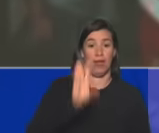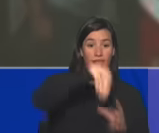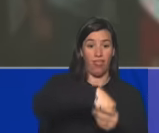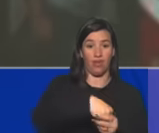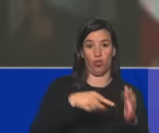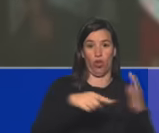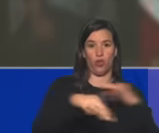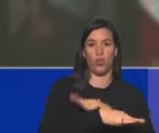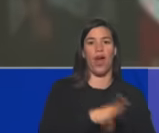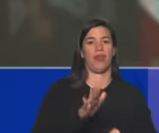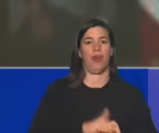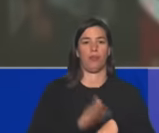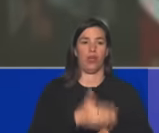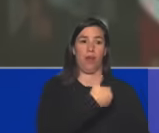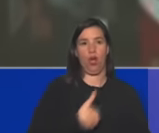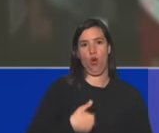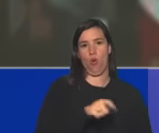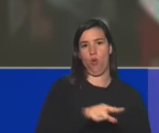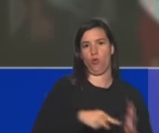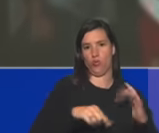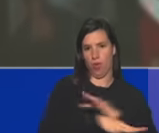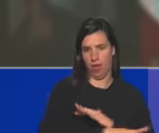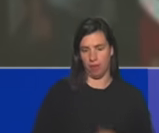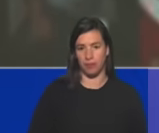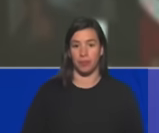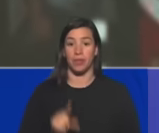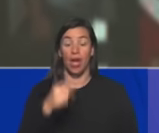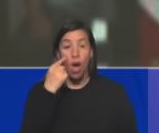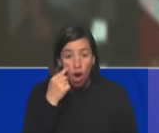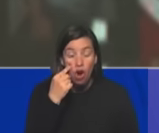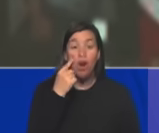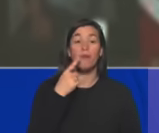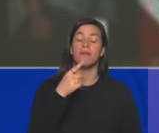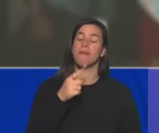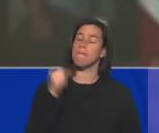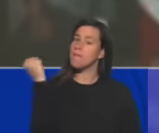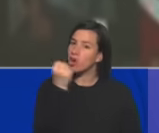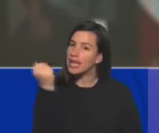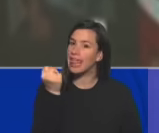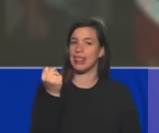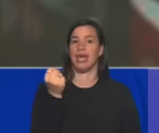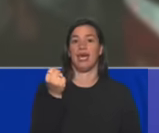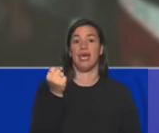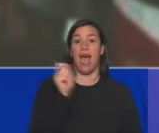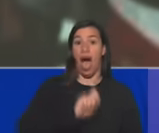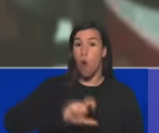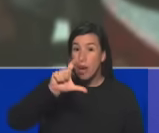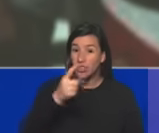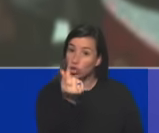información y que tengas presente que el boleto de colectivo no va a aumentar a partir de este acuerdo que llevaron a